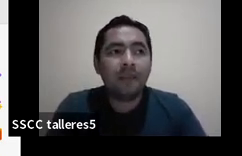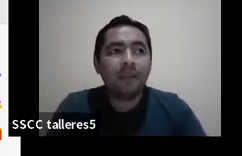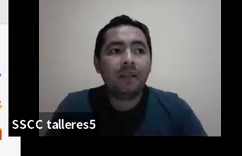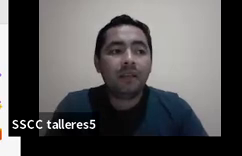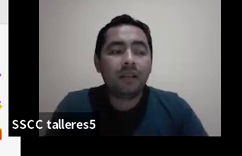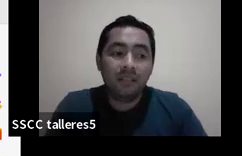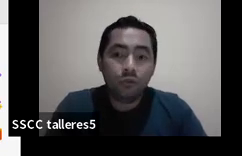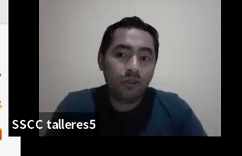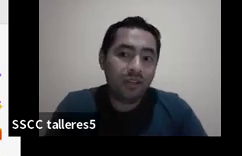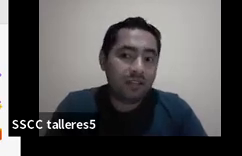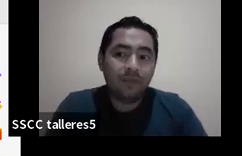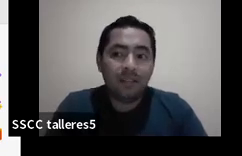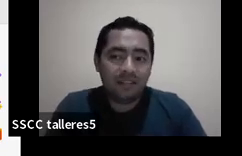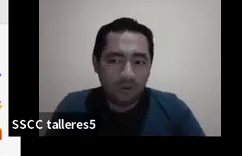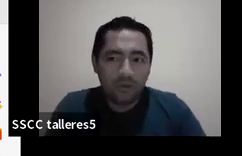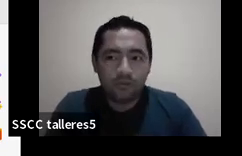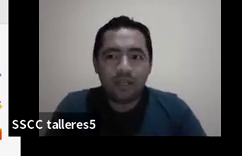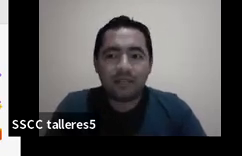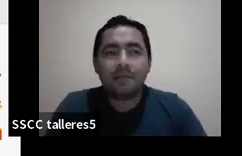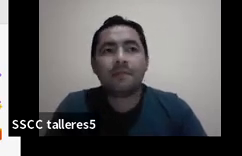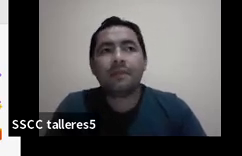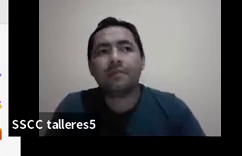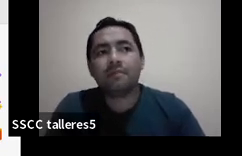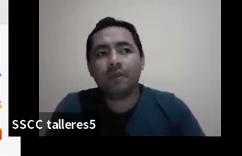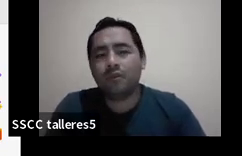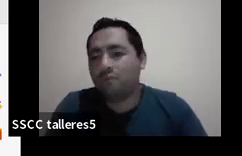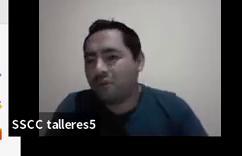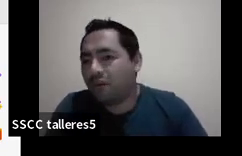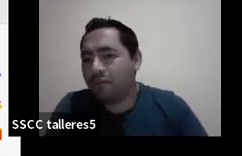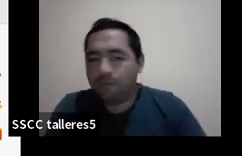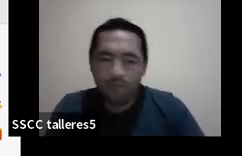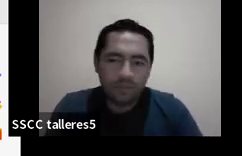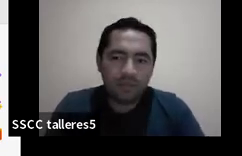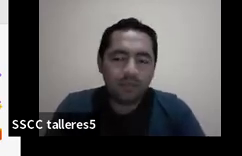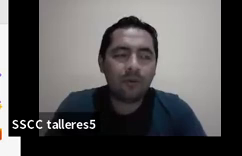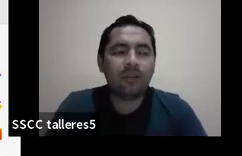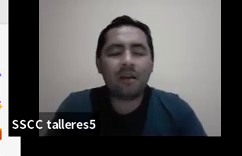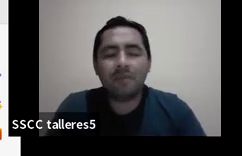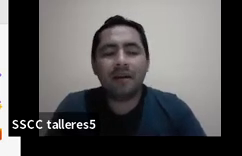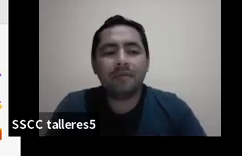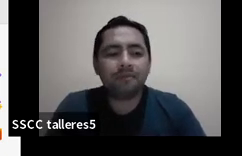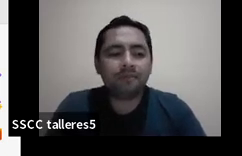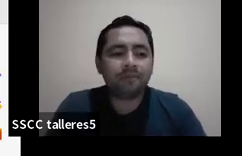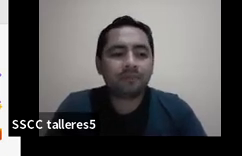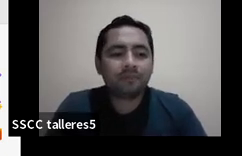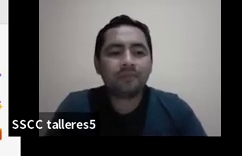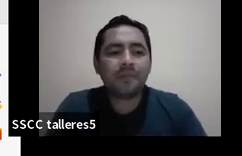¿ya? Que si un solo ingresa, debería estar incluido en tu clase, ¿ya? Pero, ¿por qué no hay? Justamente por lo que te acabo de